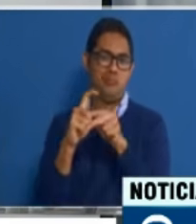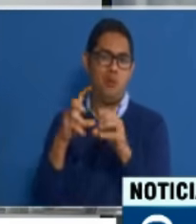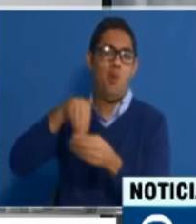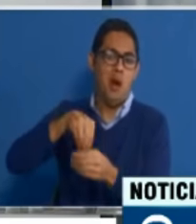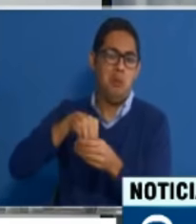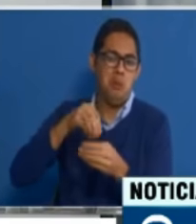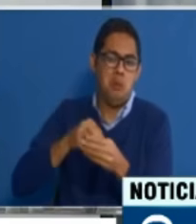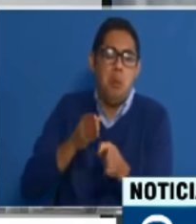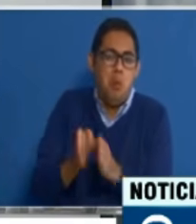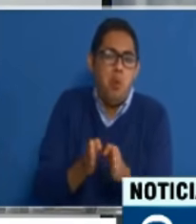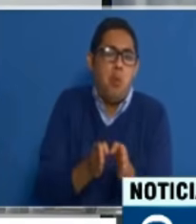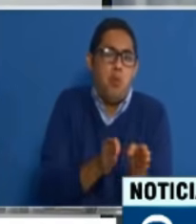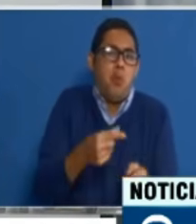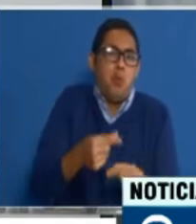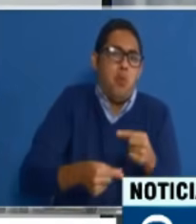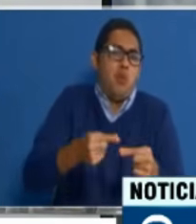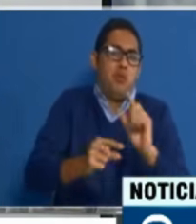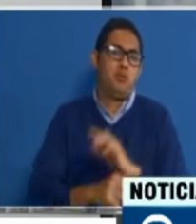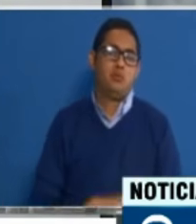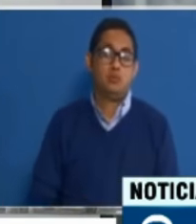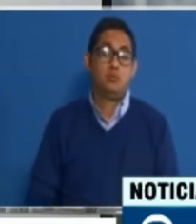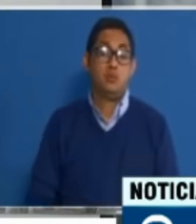Solo tú puedes usar esta forma de pago.